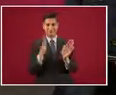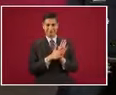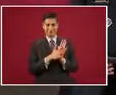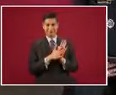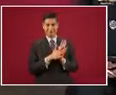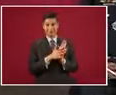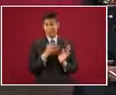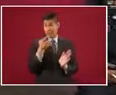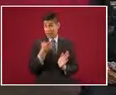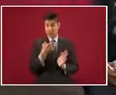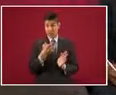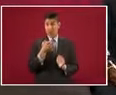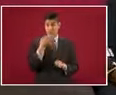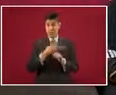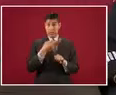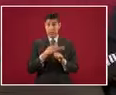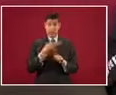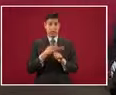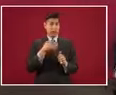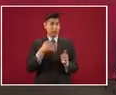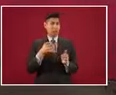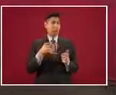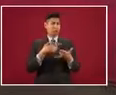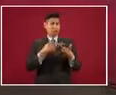porque esto es hacer historia,